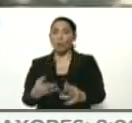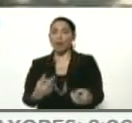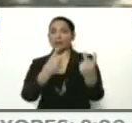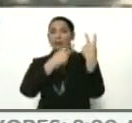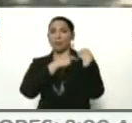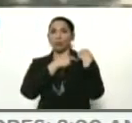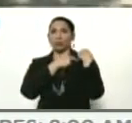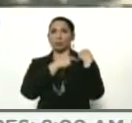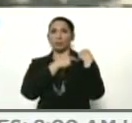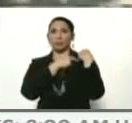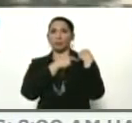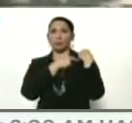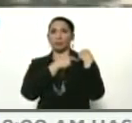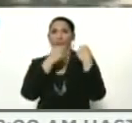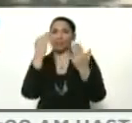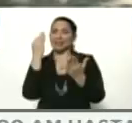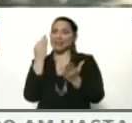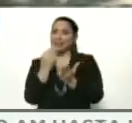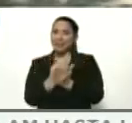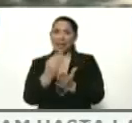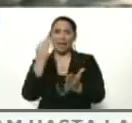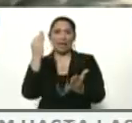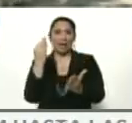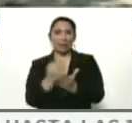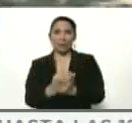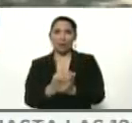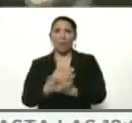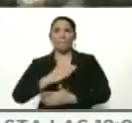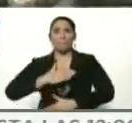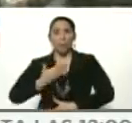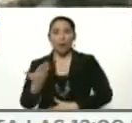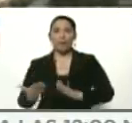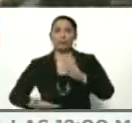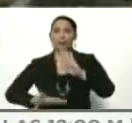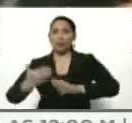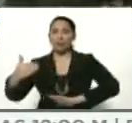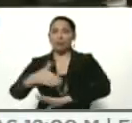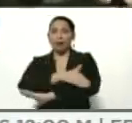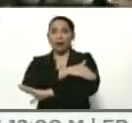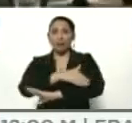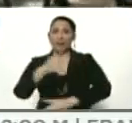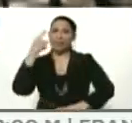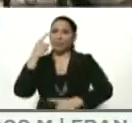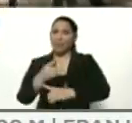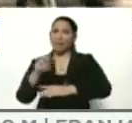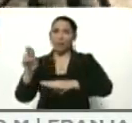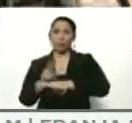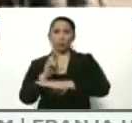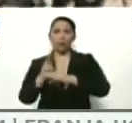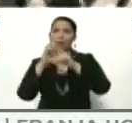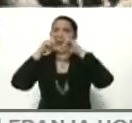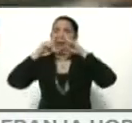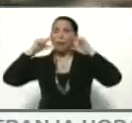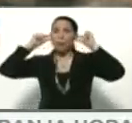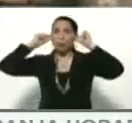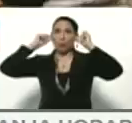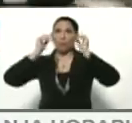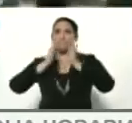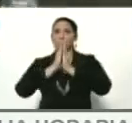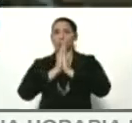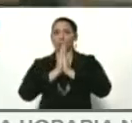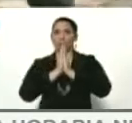responsable. Siempre quienes van y pueden salir a las calles deben usar la mascarilla, el